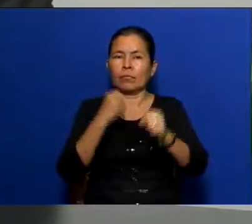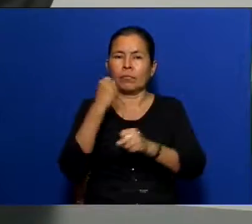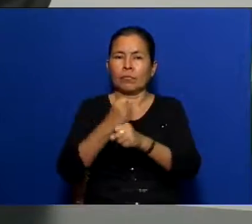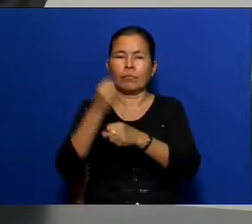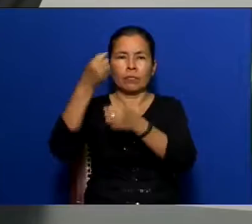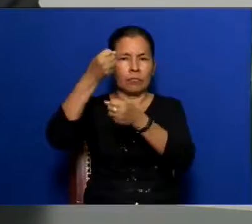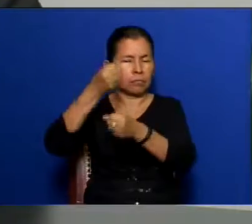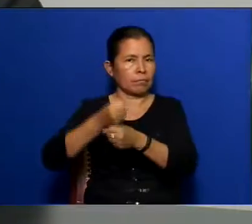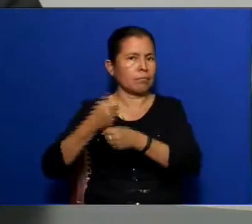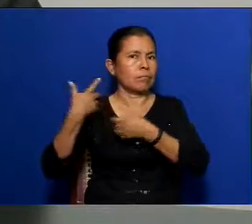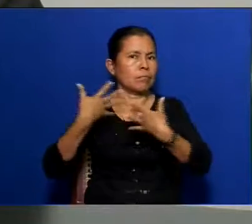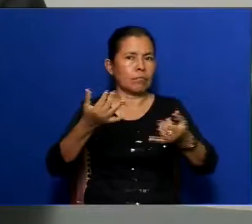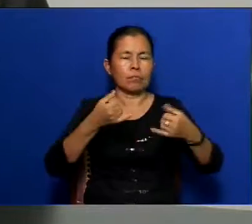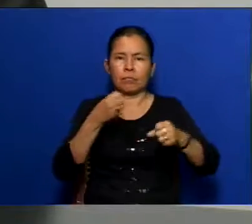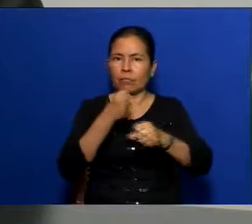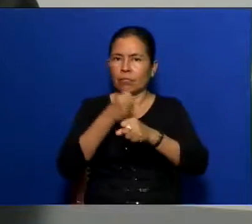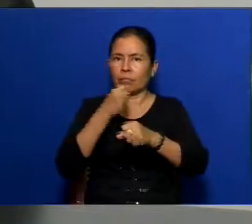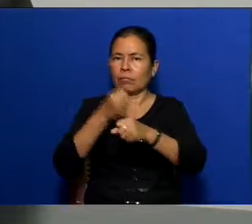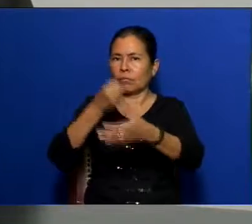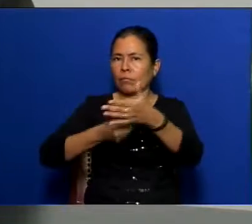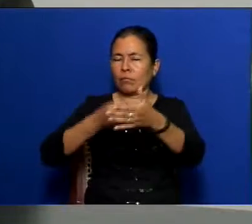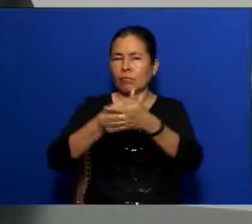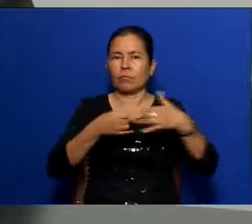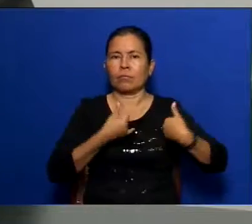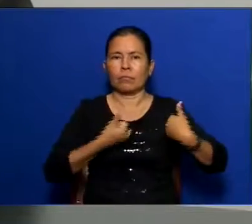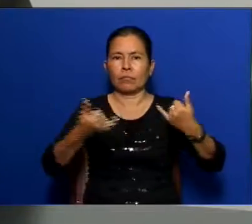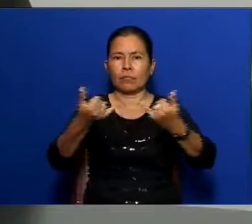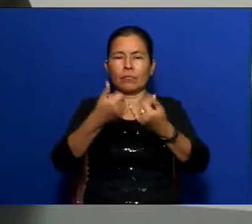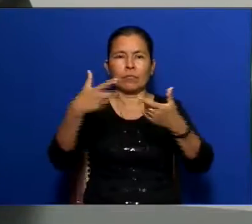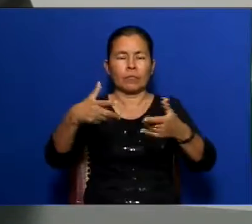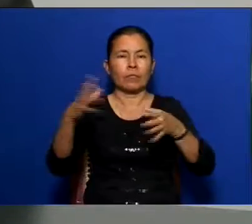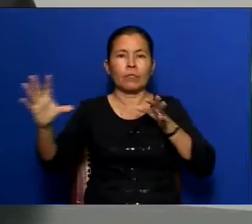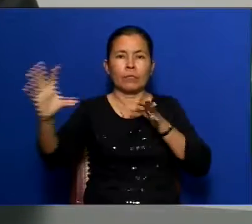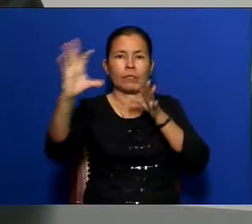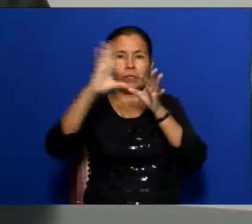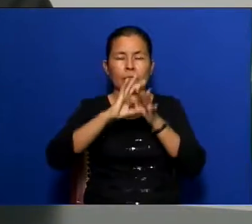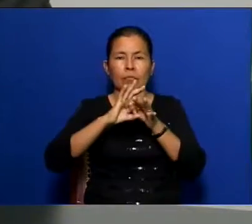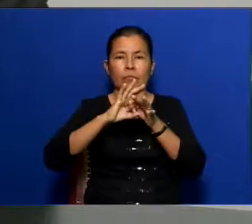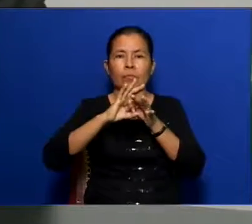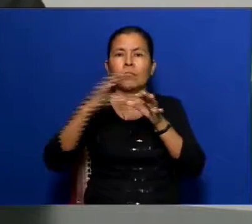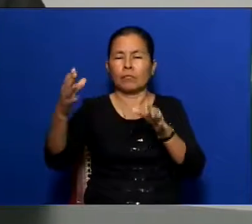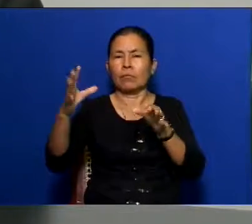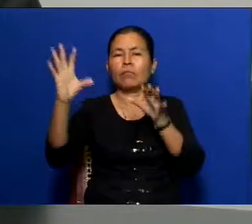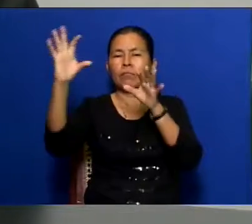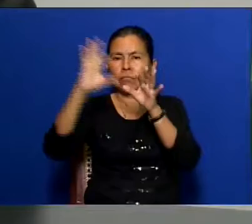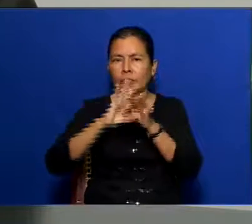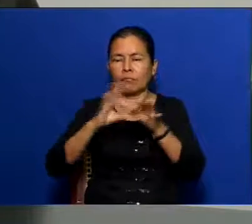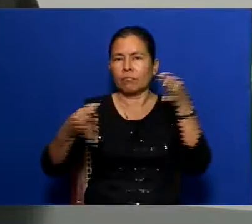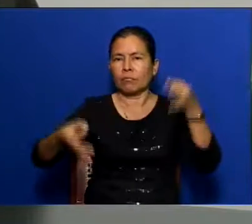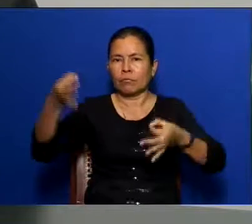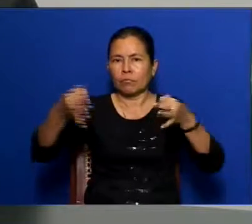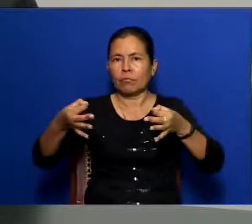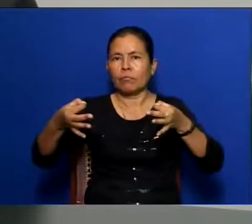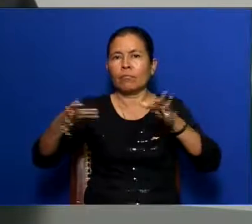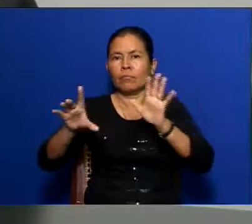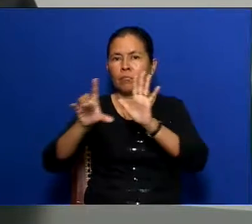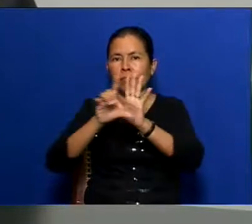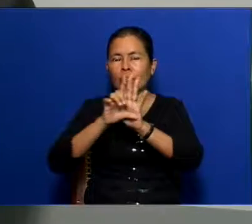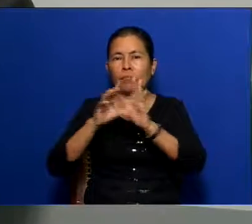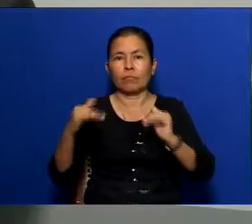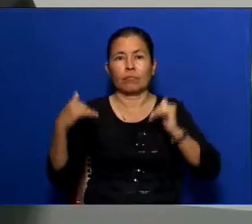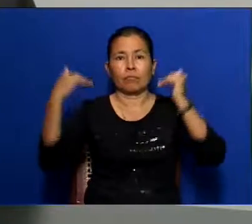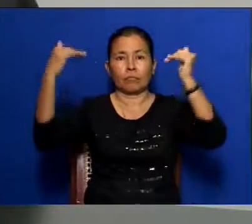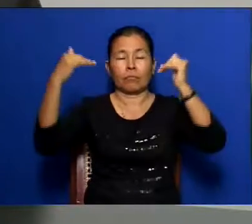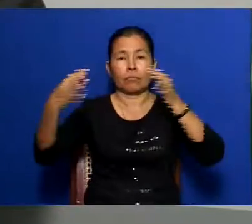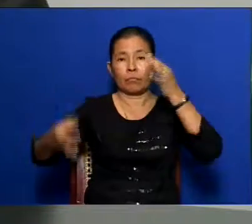institución, y es una institución que pertenece al sistema de justicia, está adscrito a la Corte Suprema de